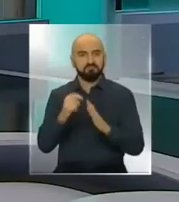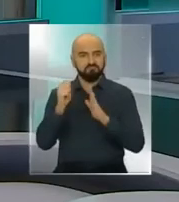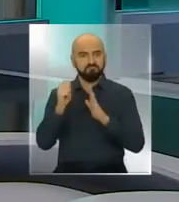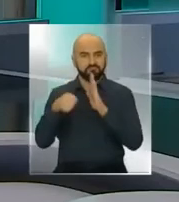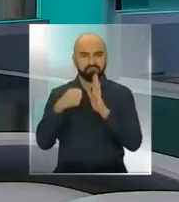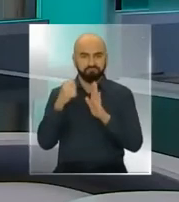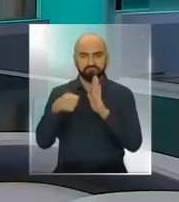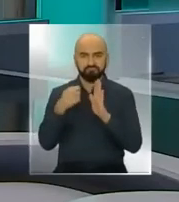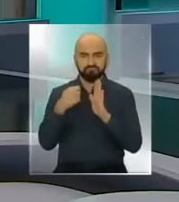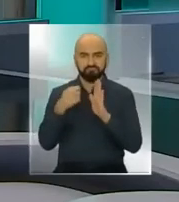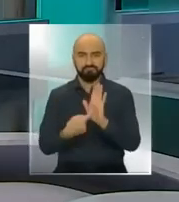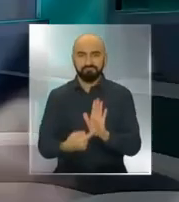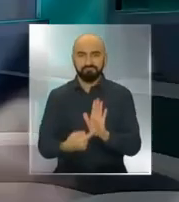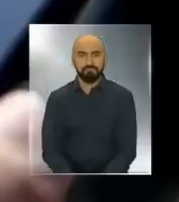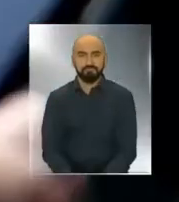Vergara.